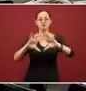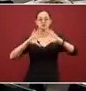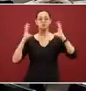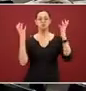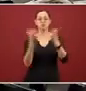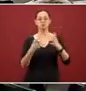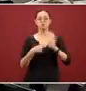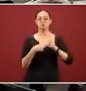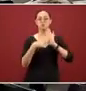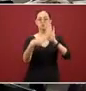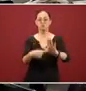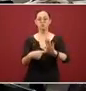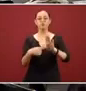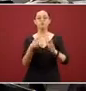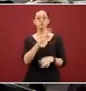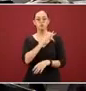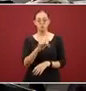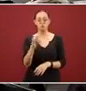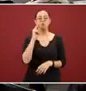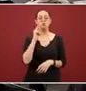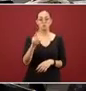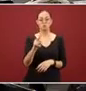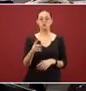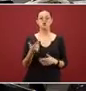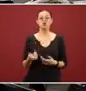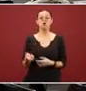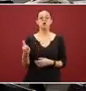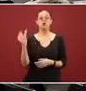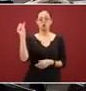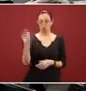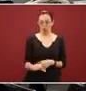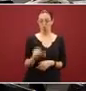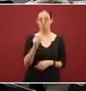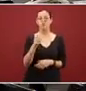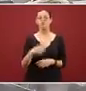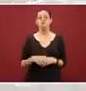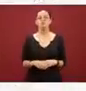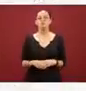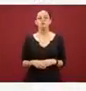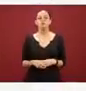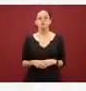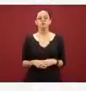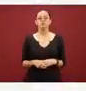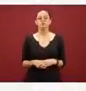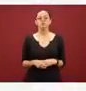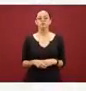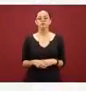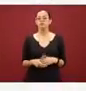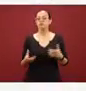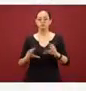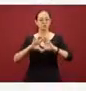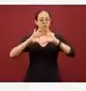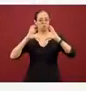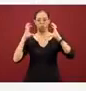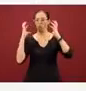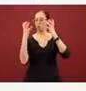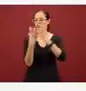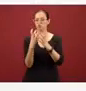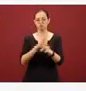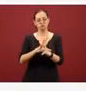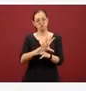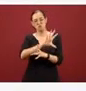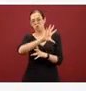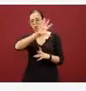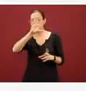primera diapositiva precisamente podemos ver la actualización para el día de hoy, en donde, bueno, en todo el mundo se reportan ya un